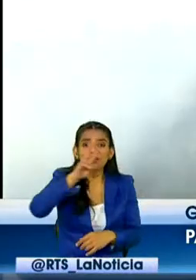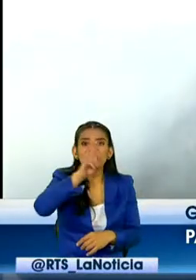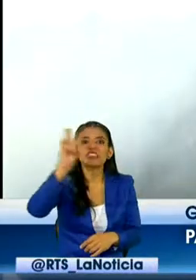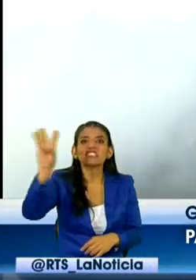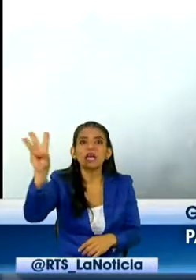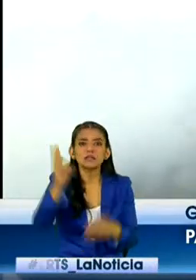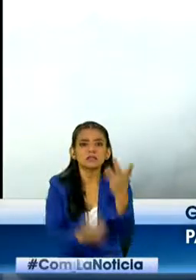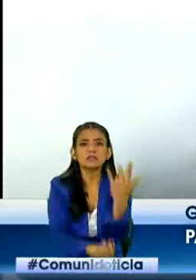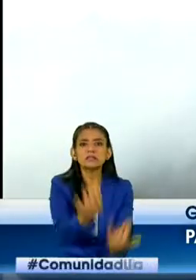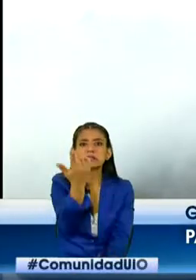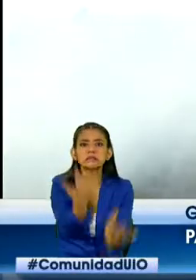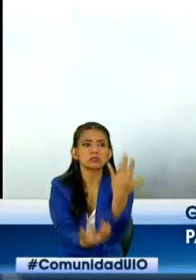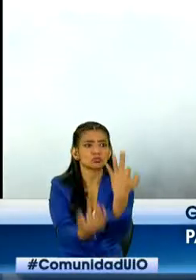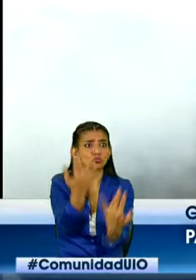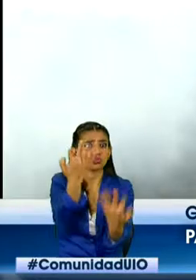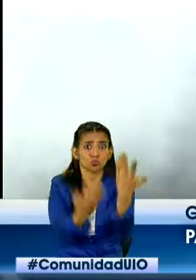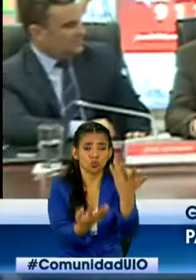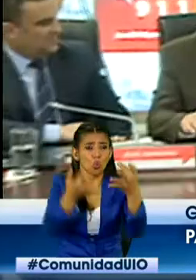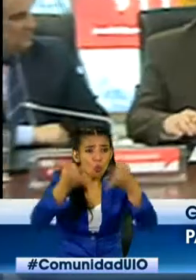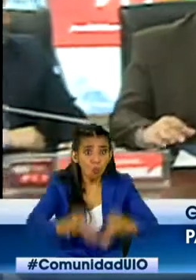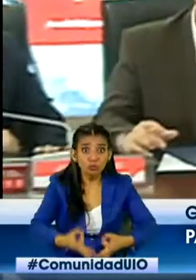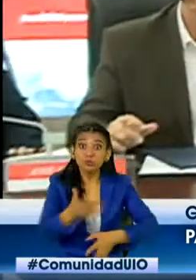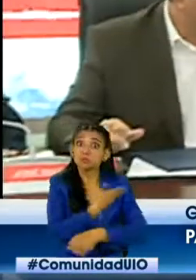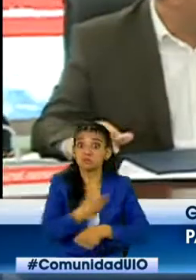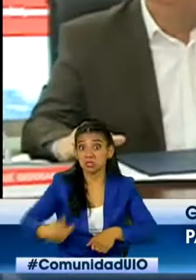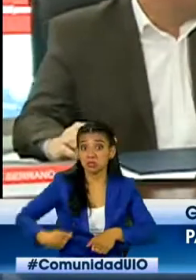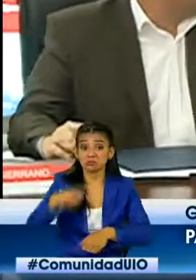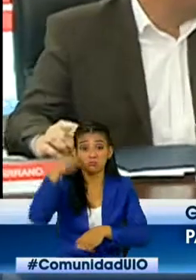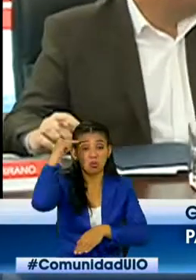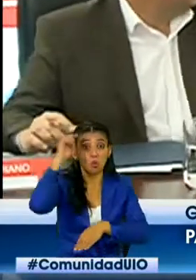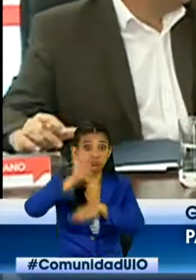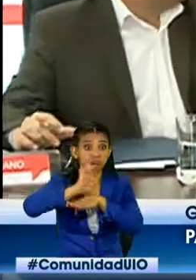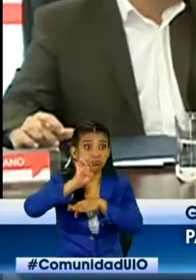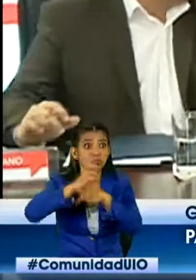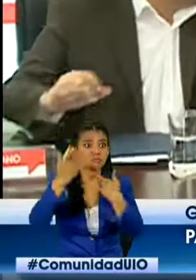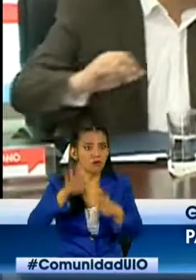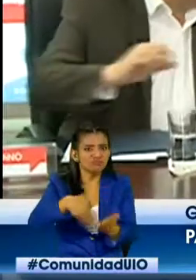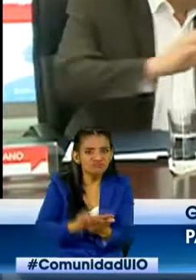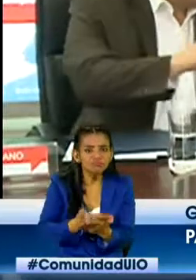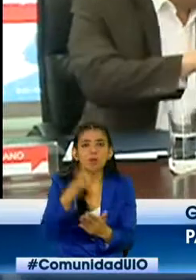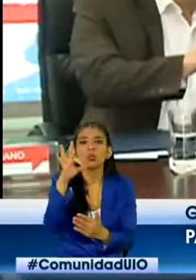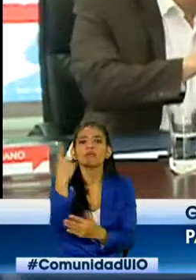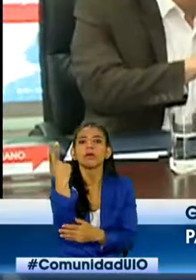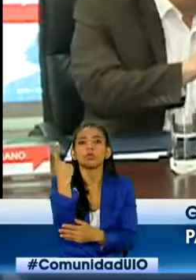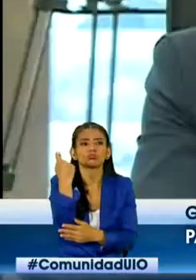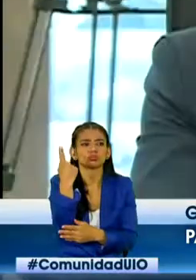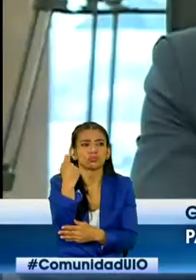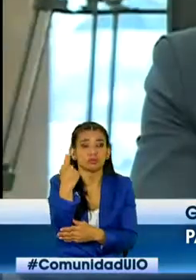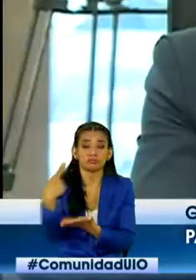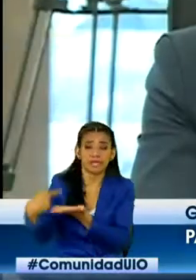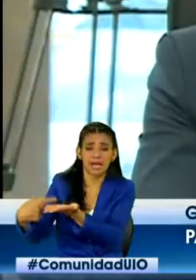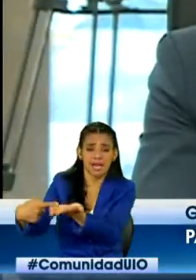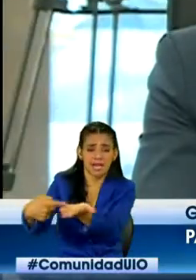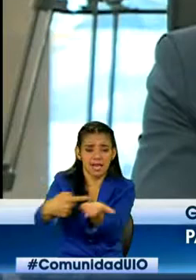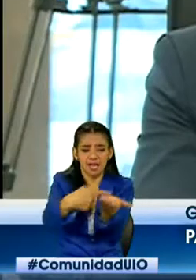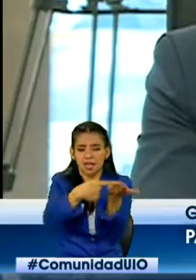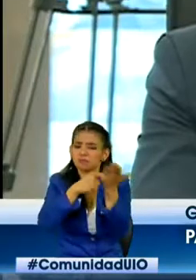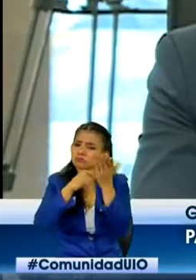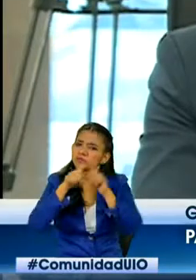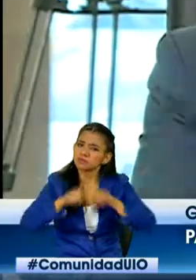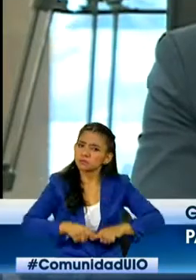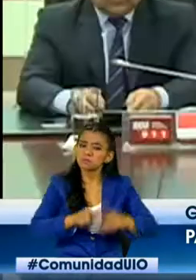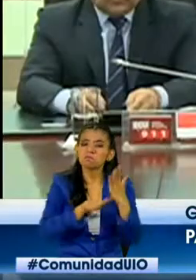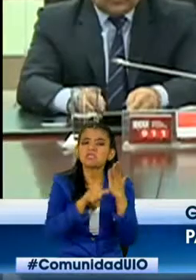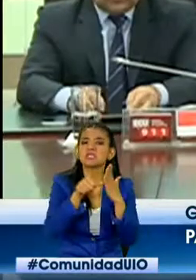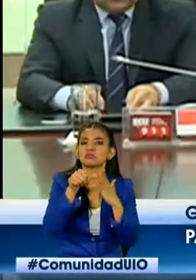de ellos de magnitud. Ante la situación, el presidente de la República, Rafael Correa, llegó hasta el ECU-911, donde se reunieron varios ministros